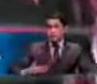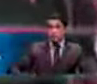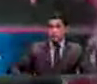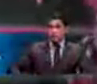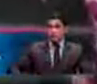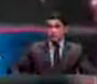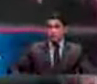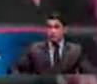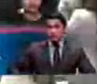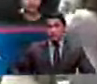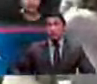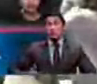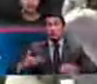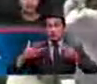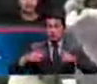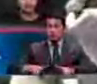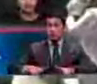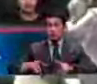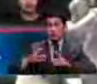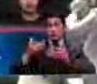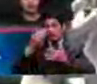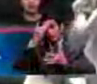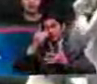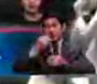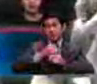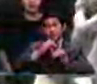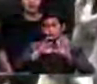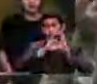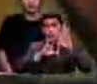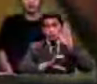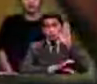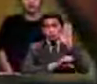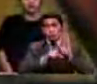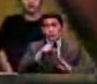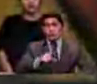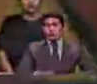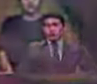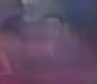interna de la Corte Constitucional. Gabriela Mena, TC Televisión.